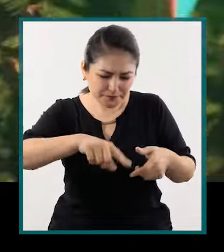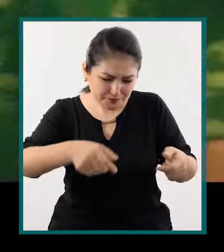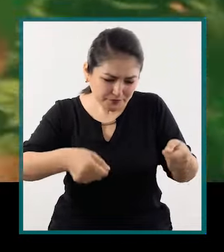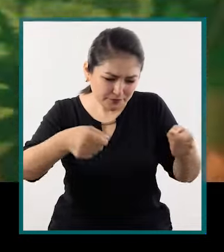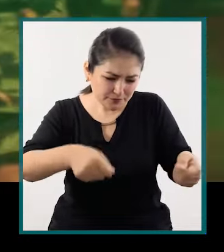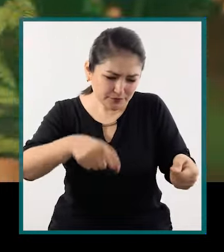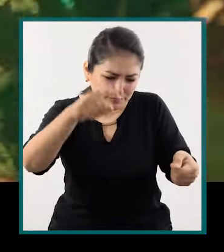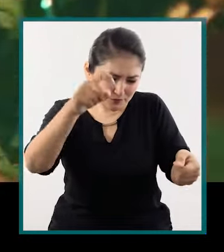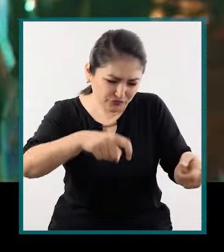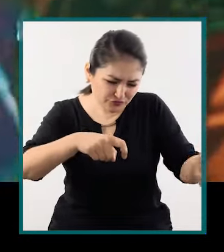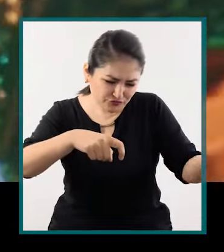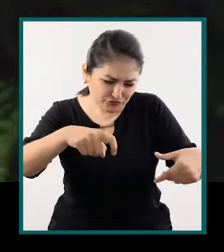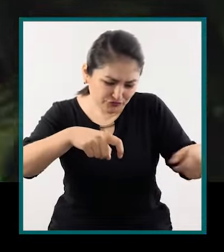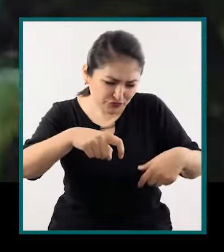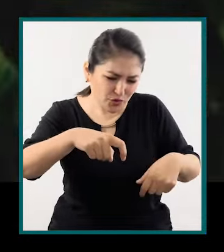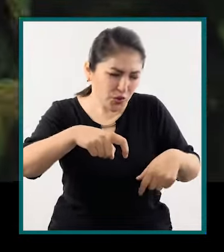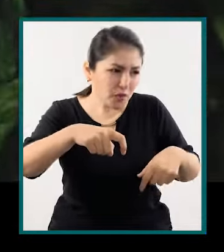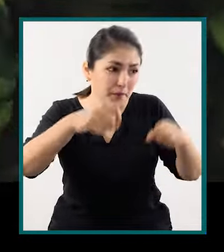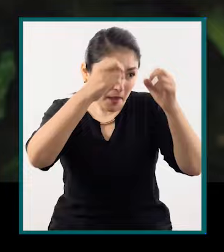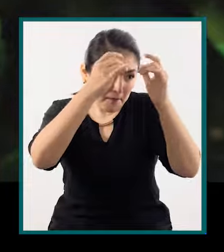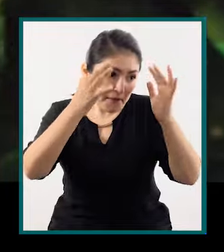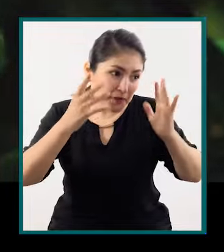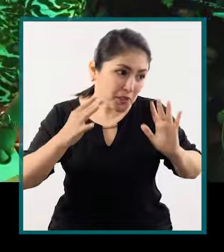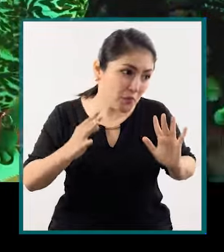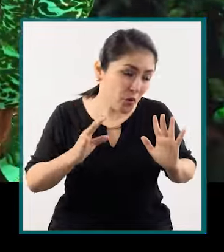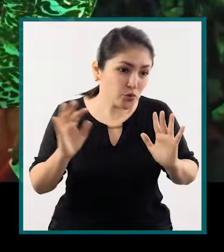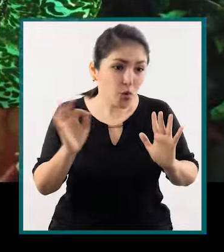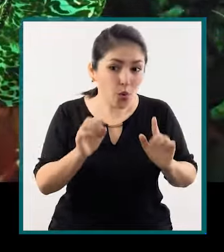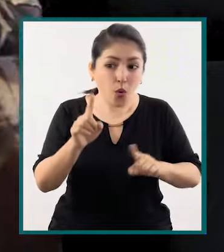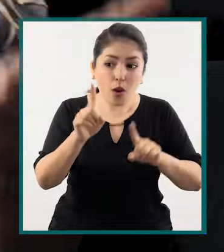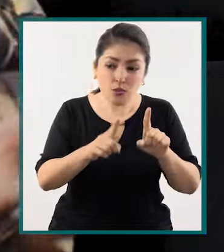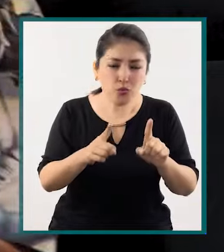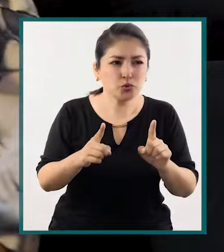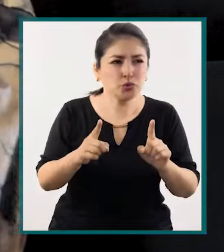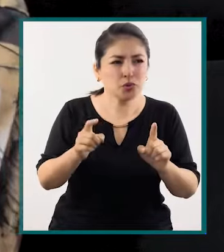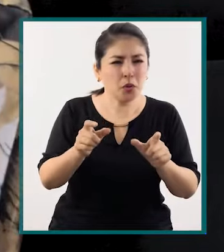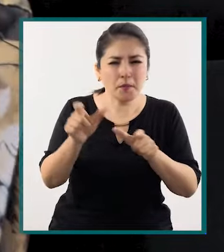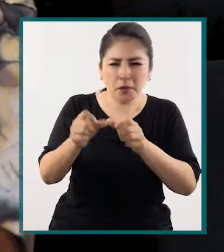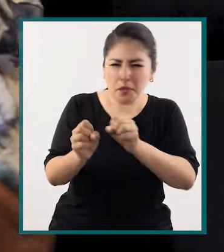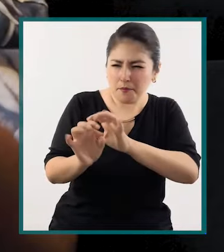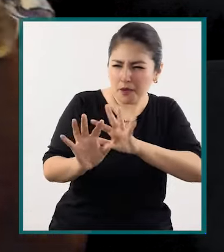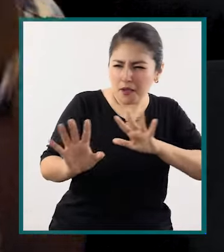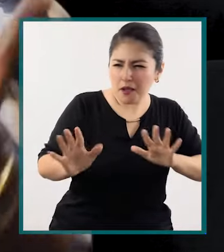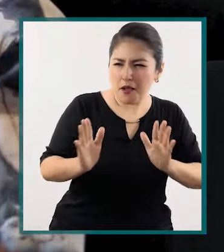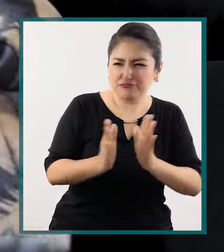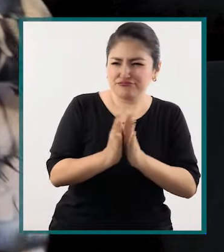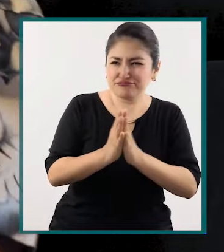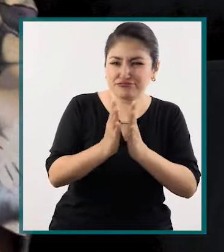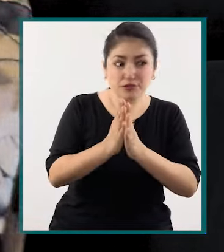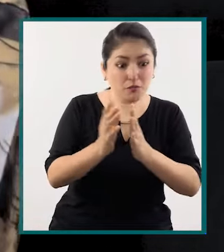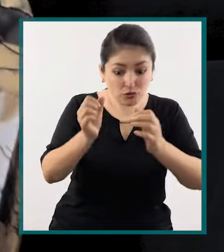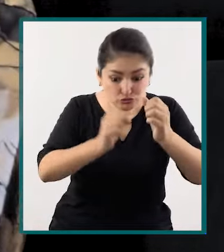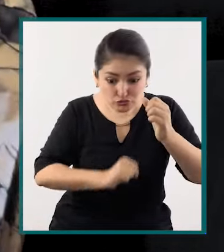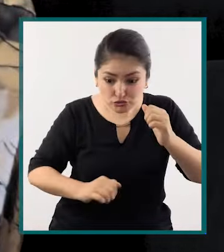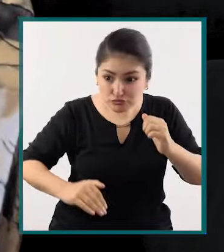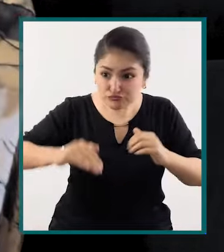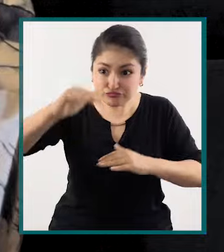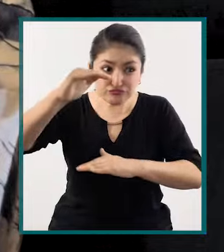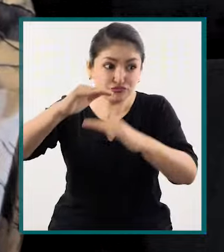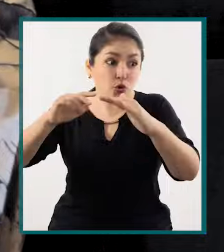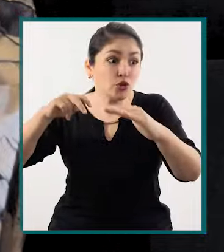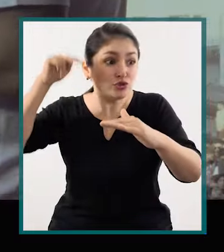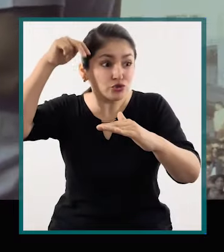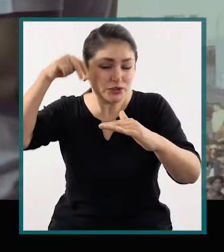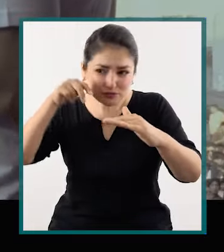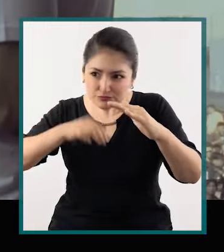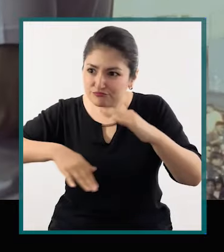que contrajeron matrimonio con nosotros, o lo que compraron, nos aplaudieron en un evento, ahora son los hijos y los nietos que van a